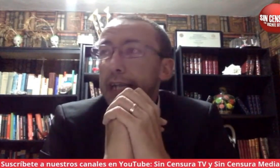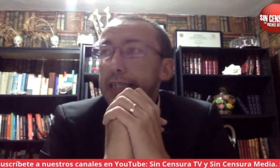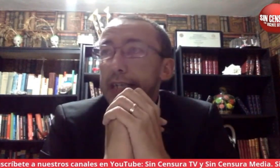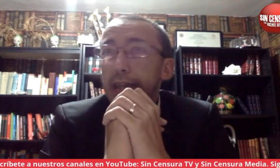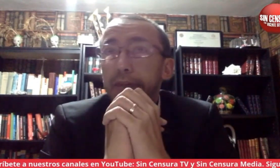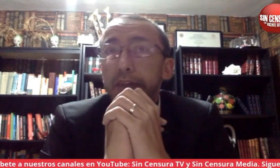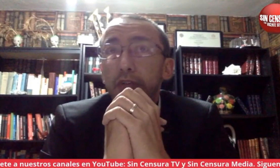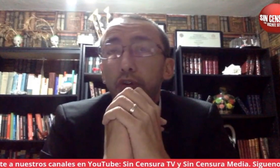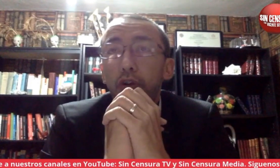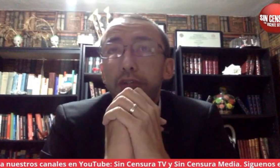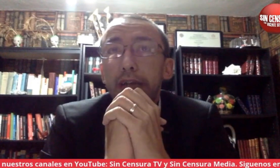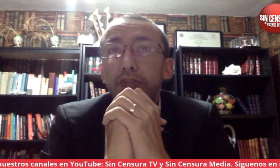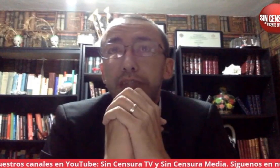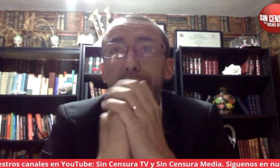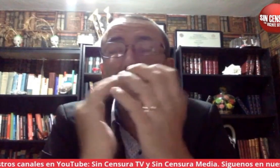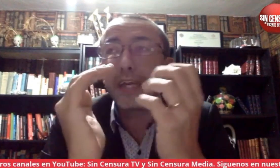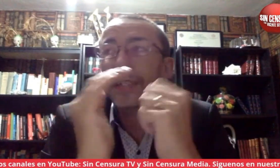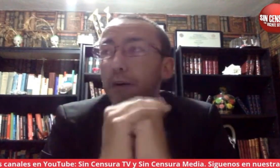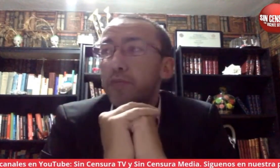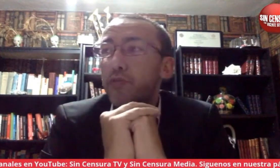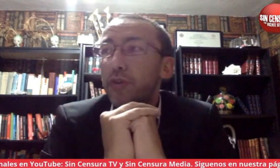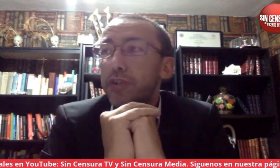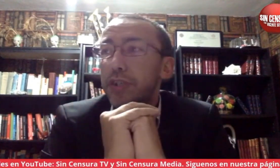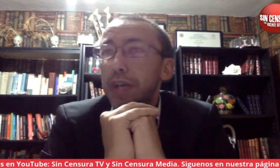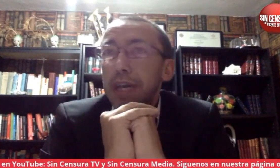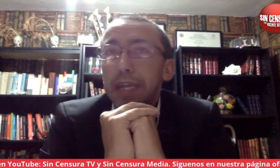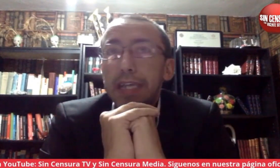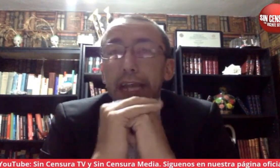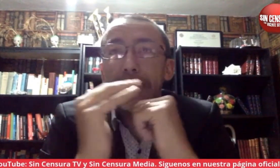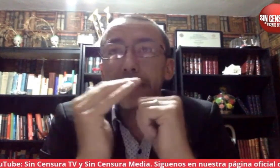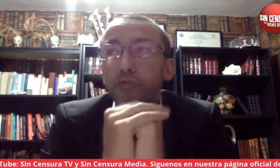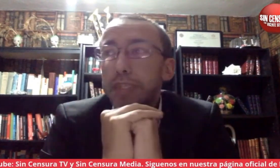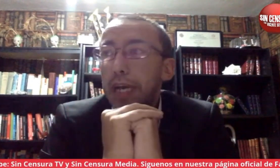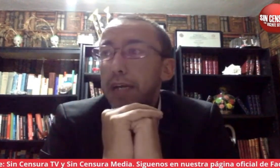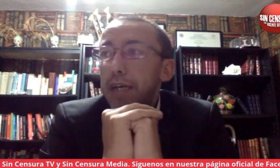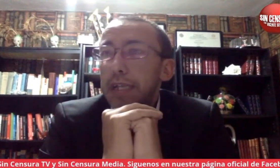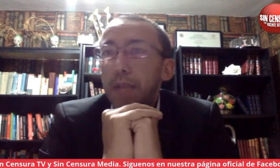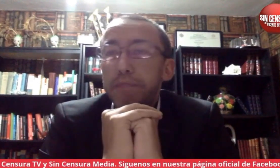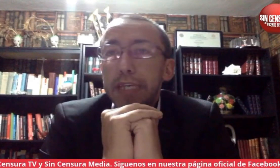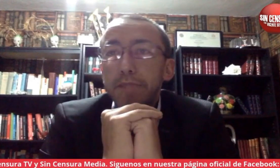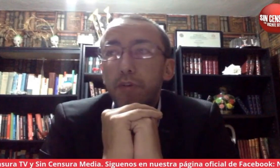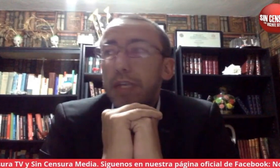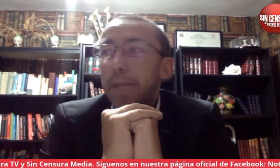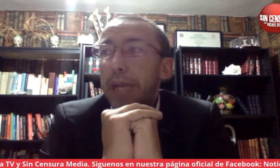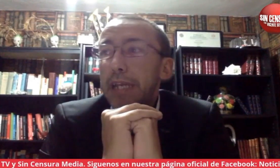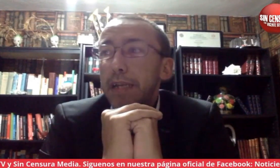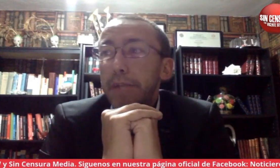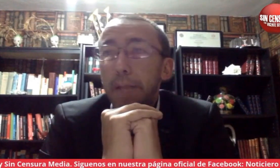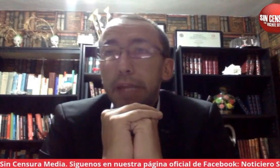historiadores, analistas que han vivido todos los años terribles, oscuros de esta guerra sucia, del purismo